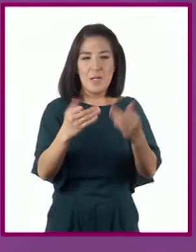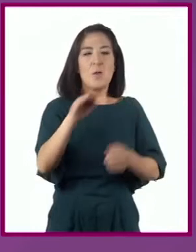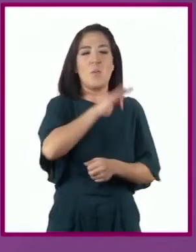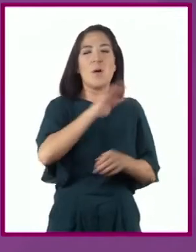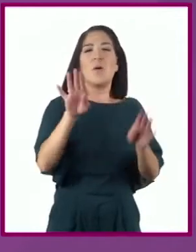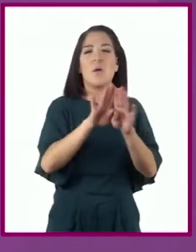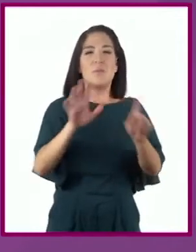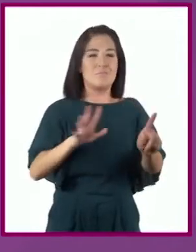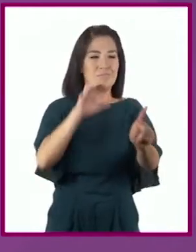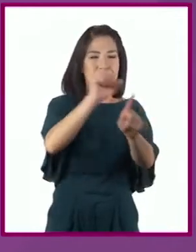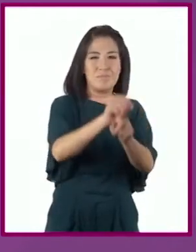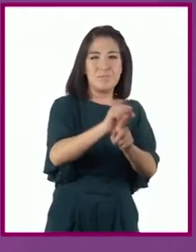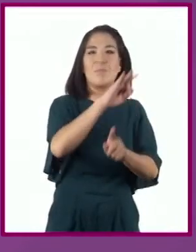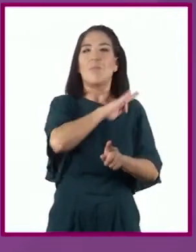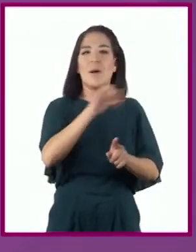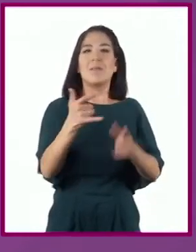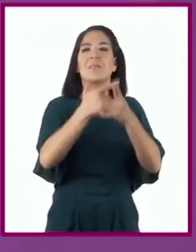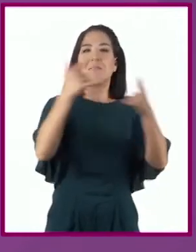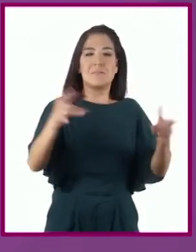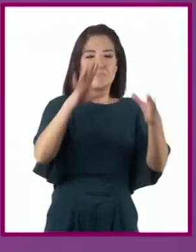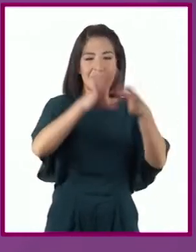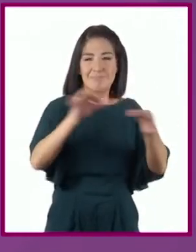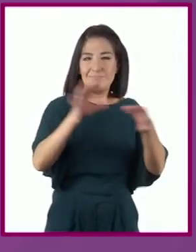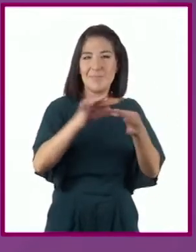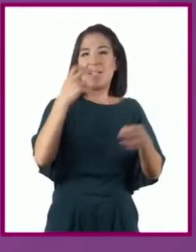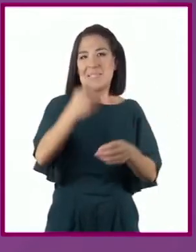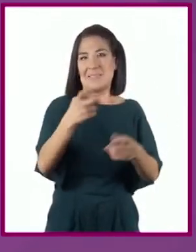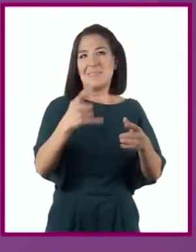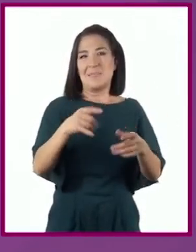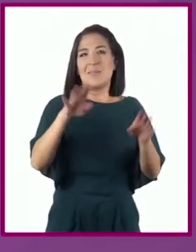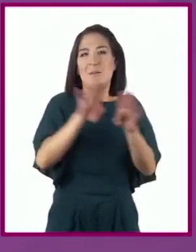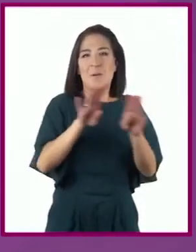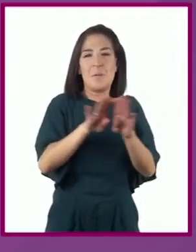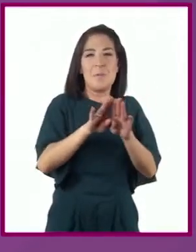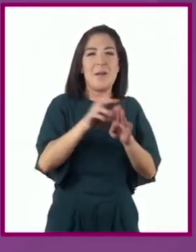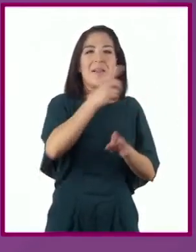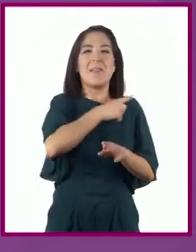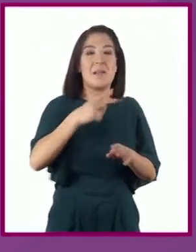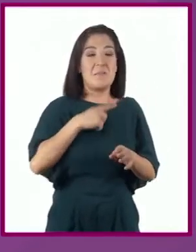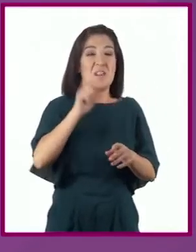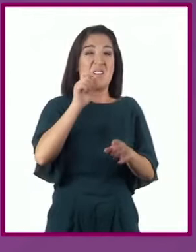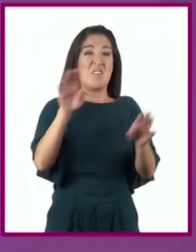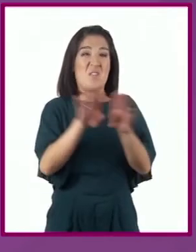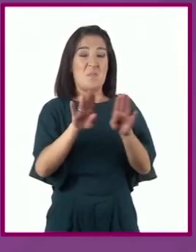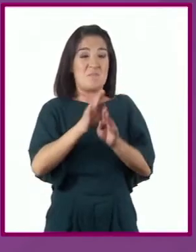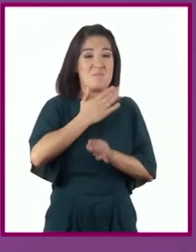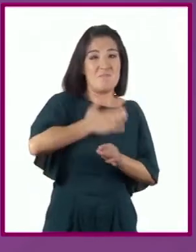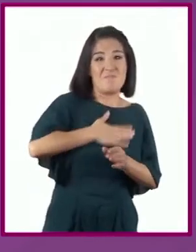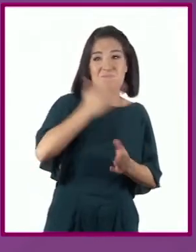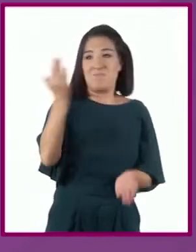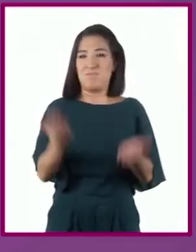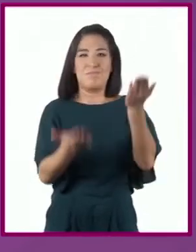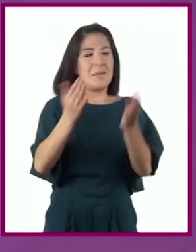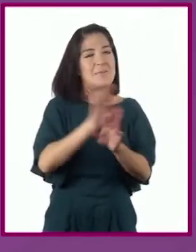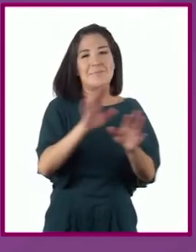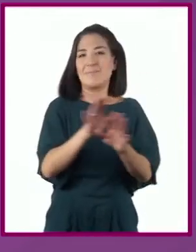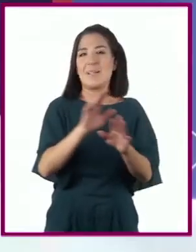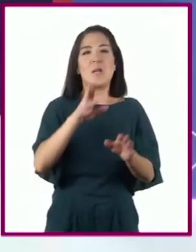alcance y puede contar de manera parcial la historia. También observa sin dar juicios o intervenir en la